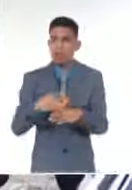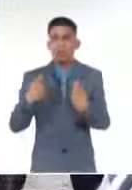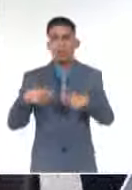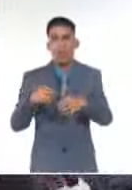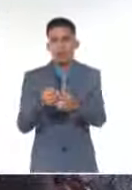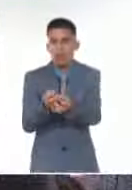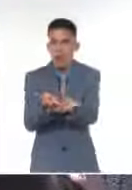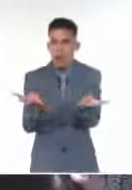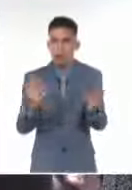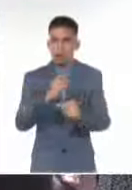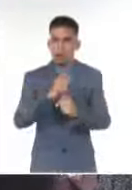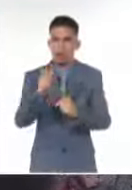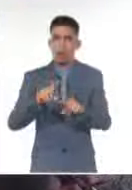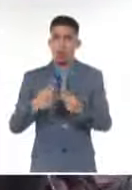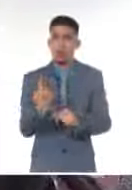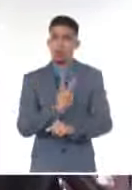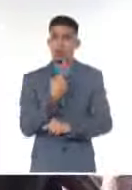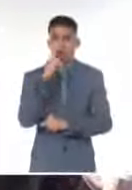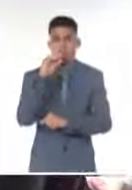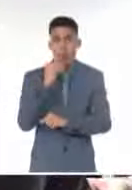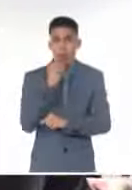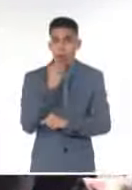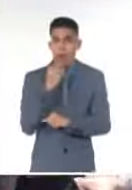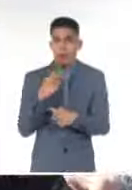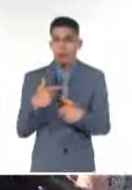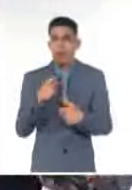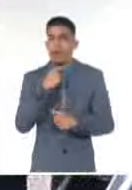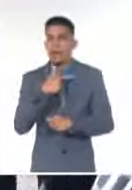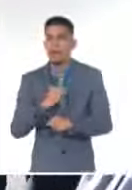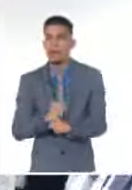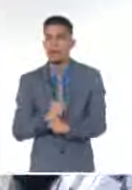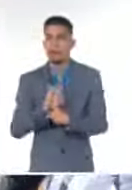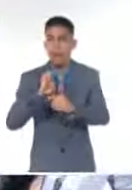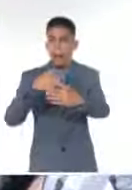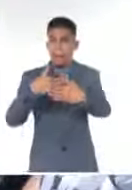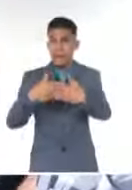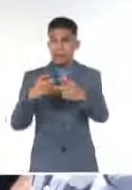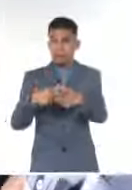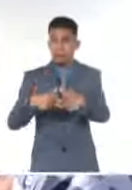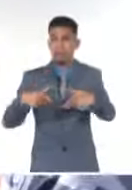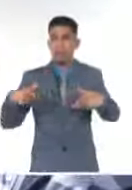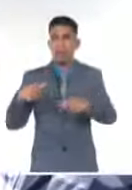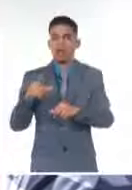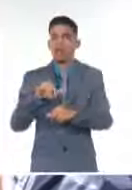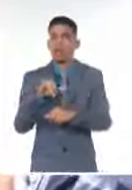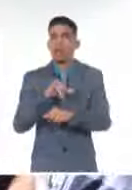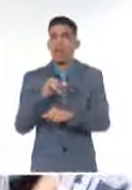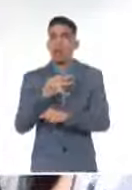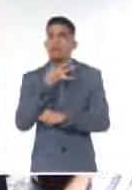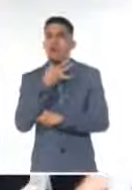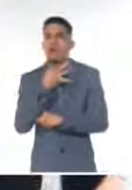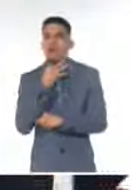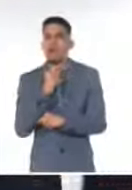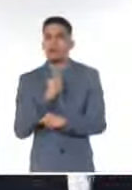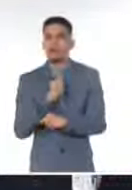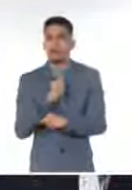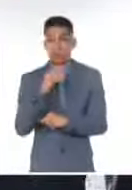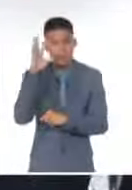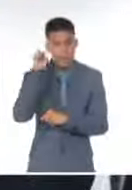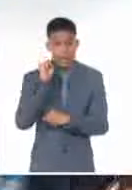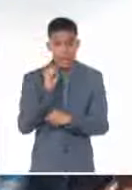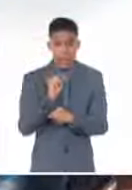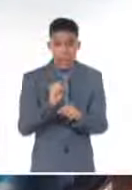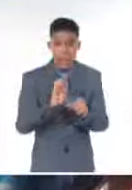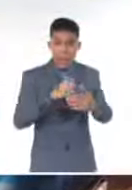utilidad, porque nosotros no podemos dejar que la ineficiencia de la empresa grande atrape la eficiencia de la UEB pequeña. Entonces, eso no se